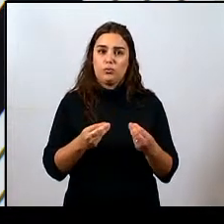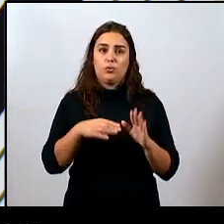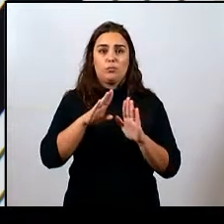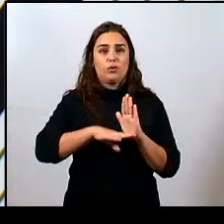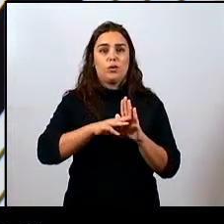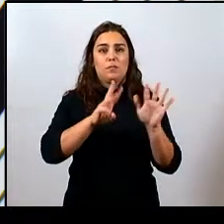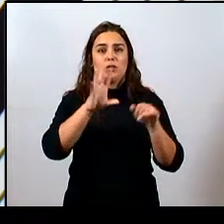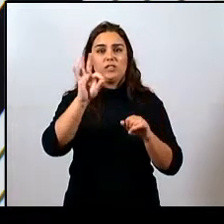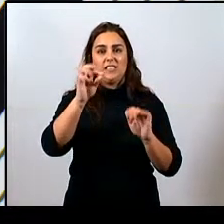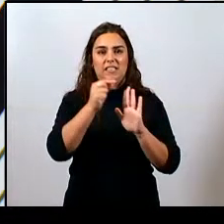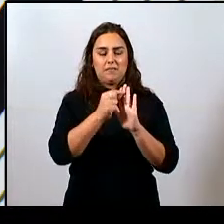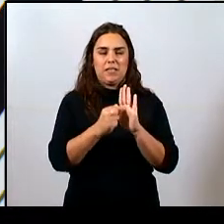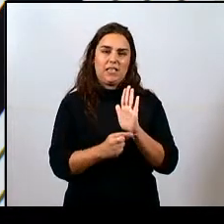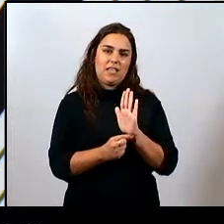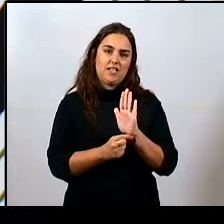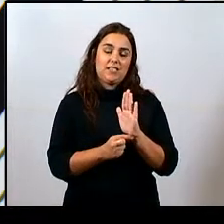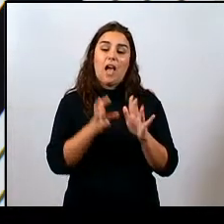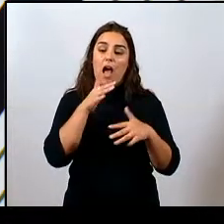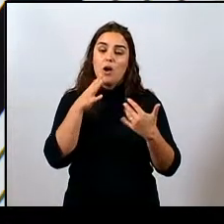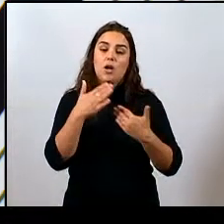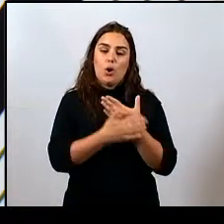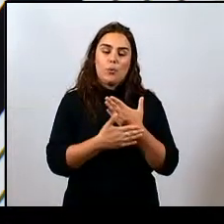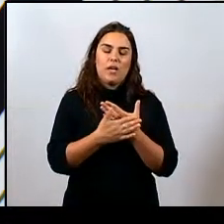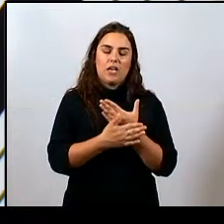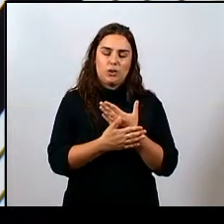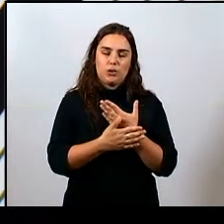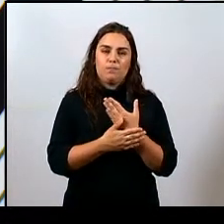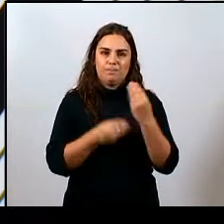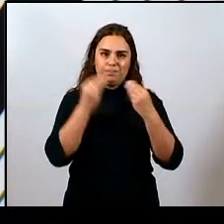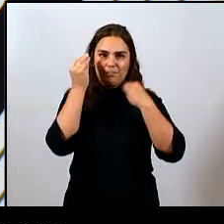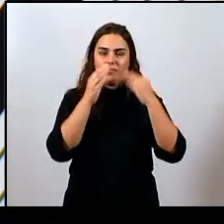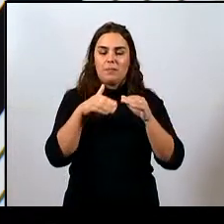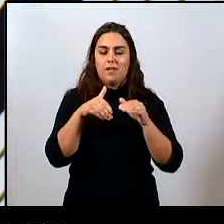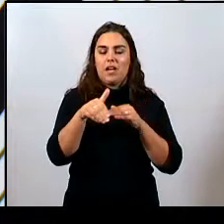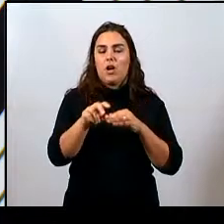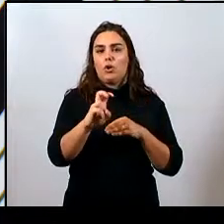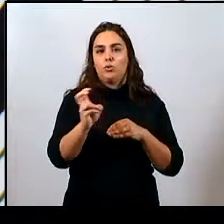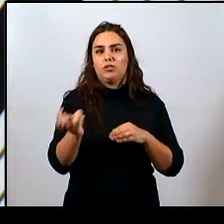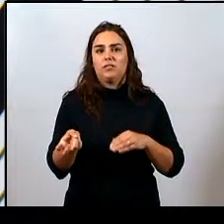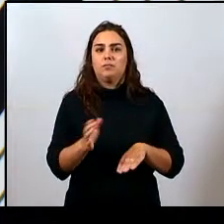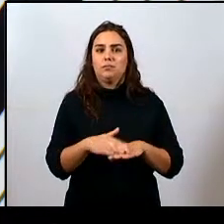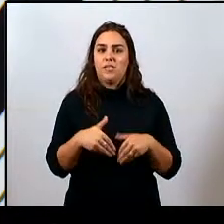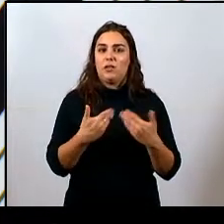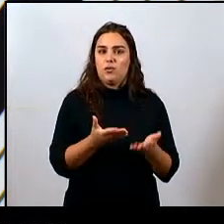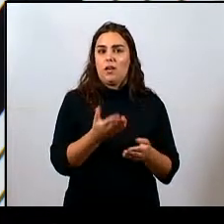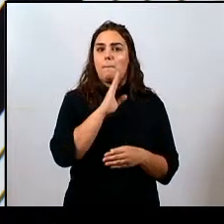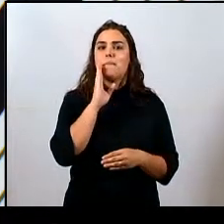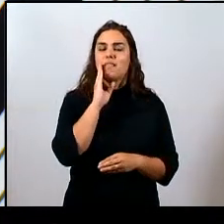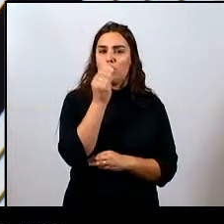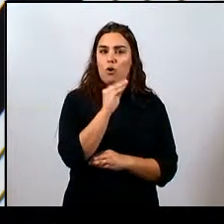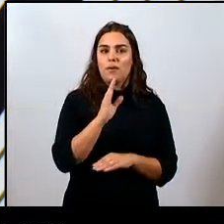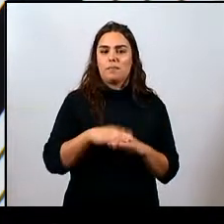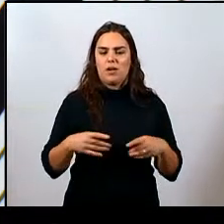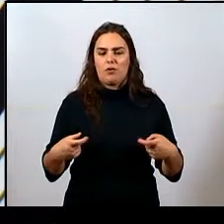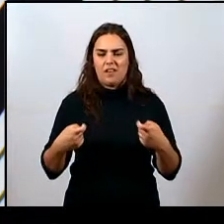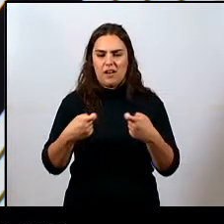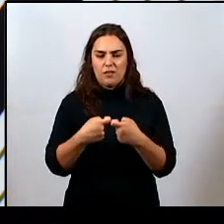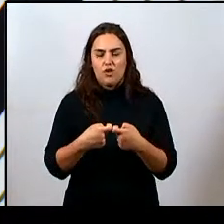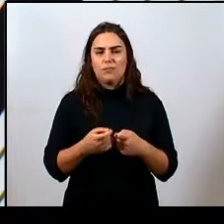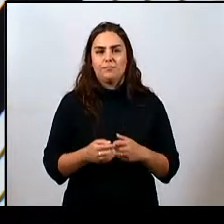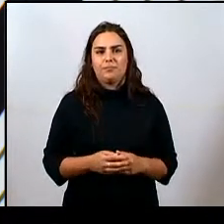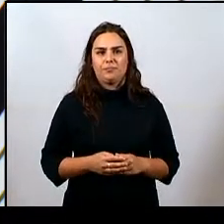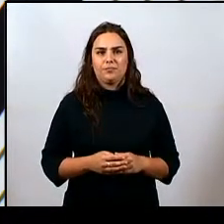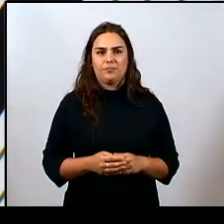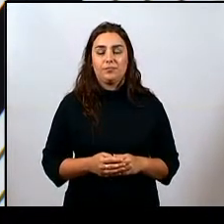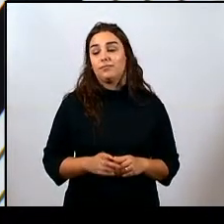80 medidas que estamos compartiendo con el Gobierno para que vean otras muchas para ayudar a las madres más jóvenes, a la conciliación